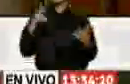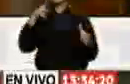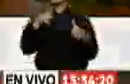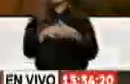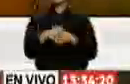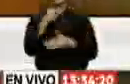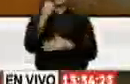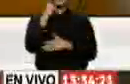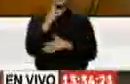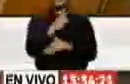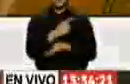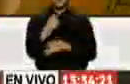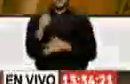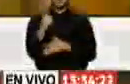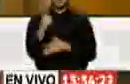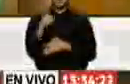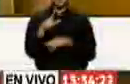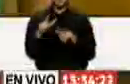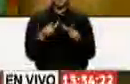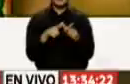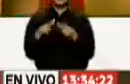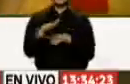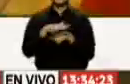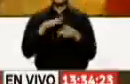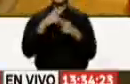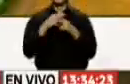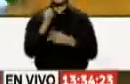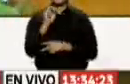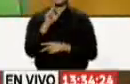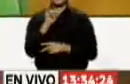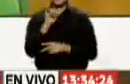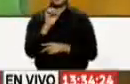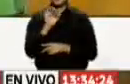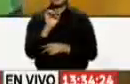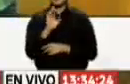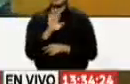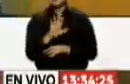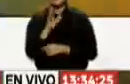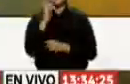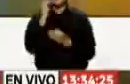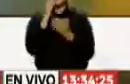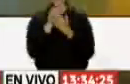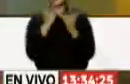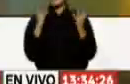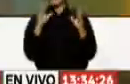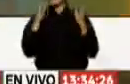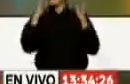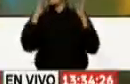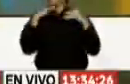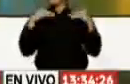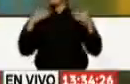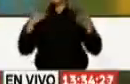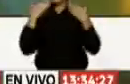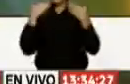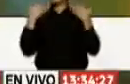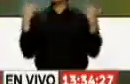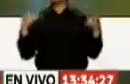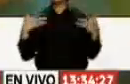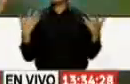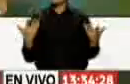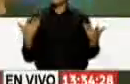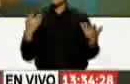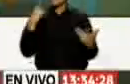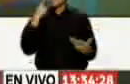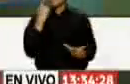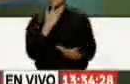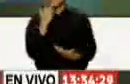como decíamos, este espacio denominado Safari Extreme. Les voy a contar algo adicional. Para celebrar a Guayaquil, también